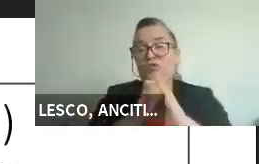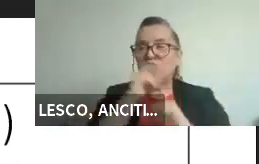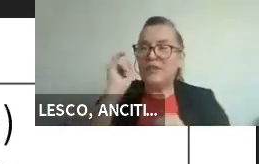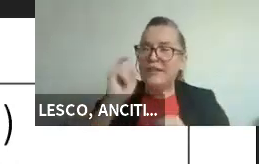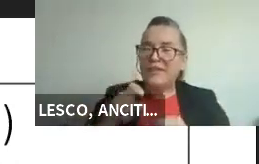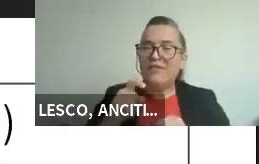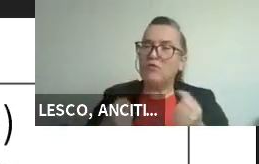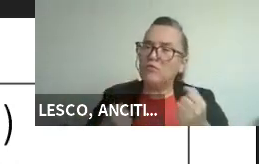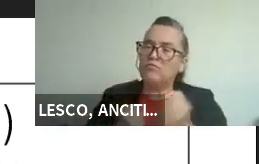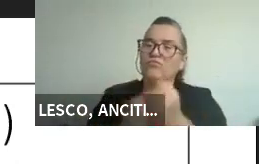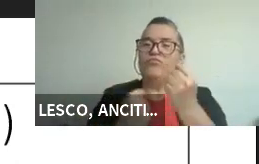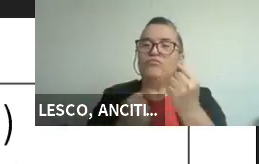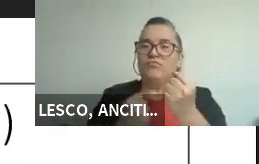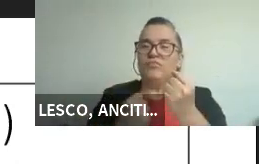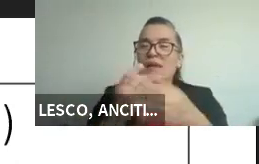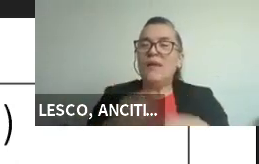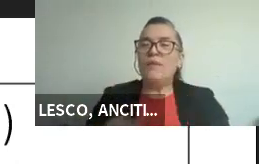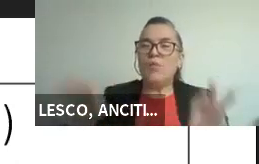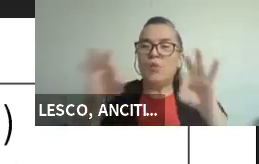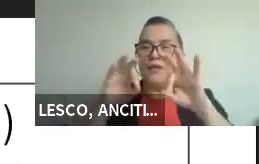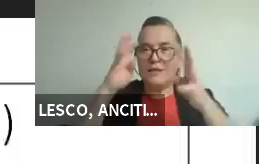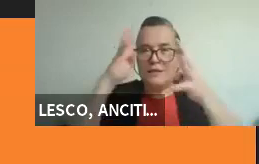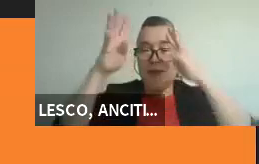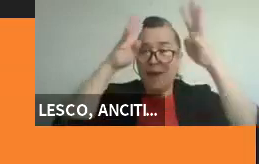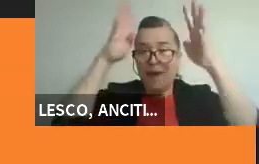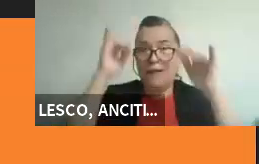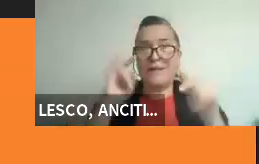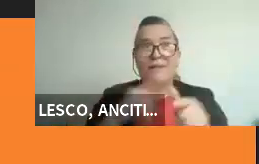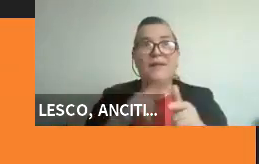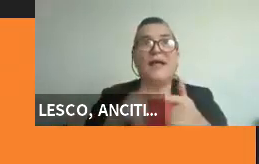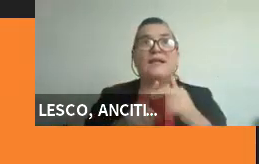fortalecer la importancia de la creatividad